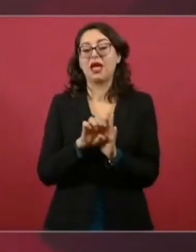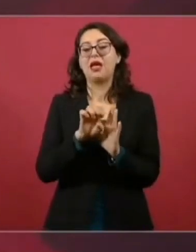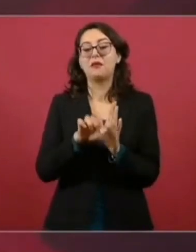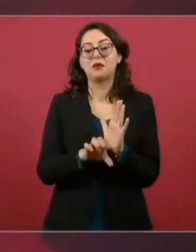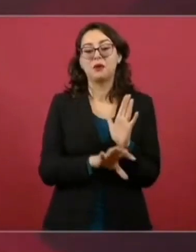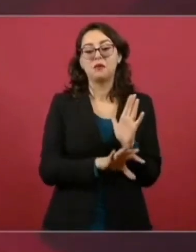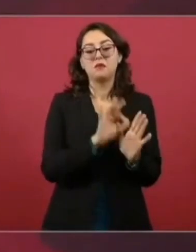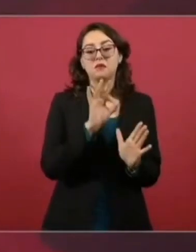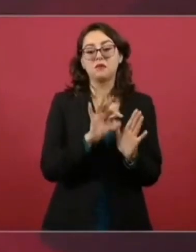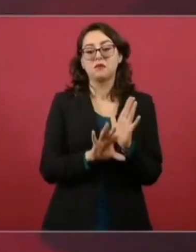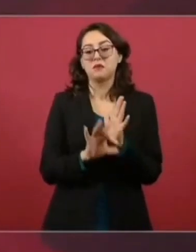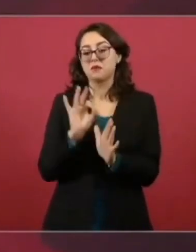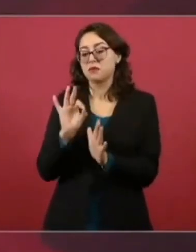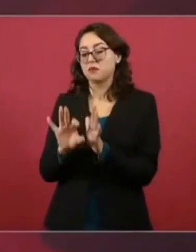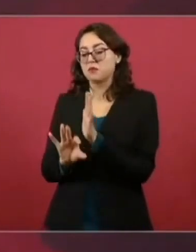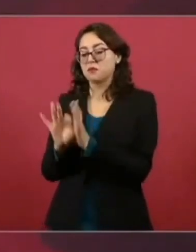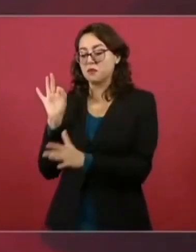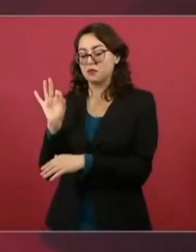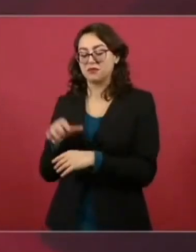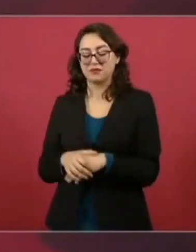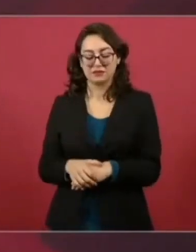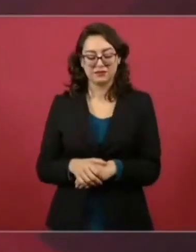de López Doria que me dio